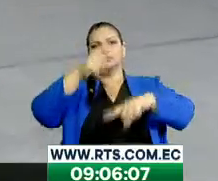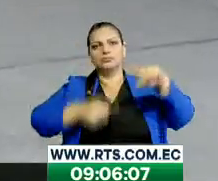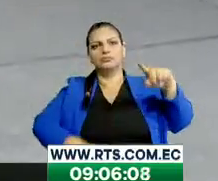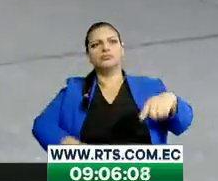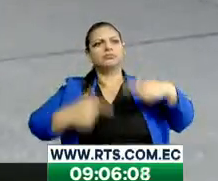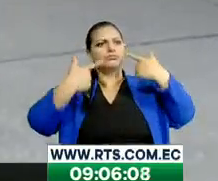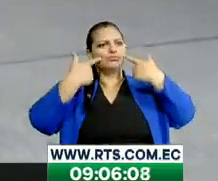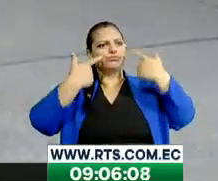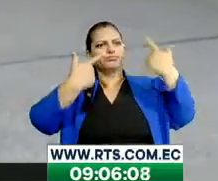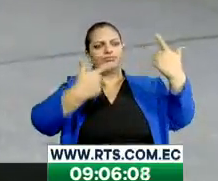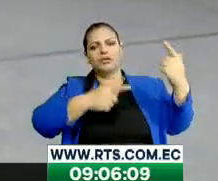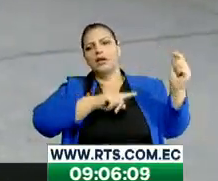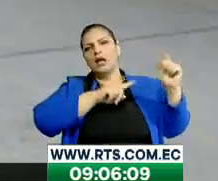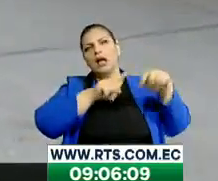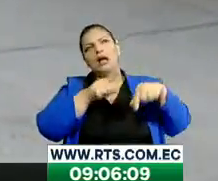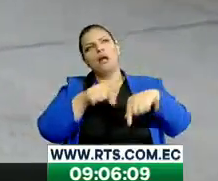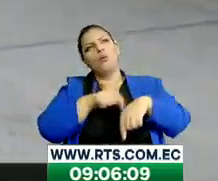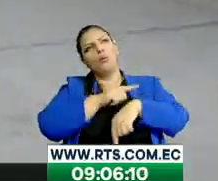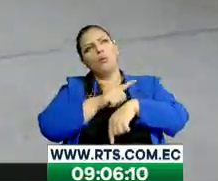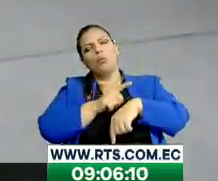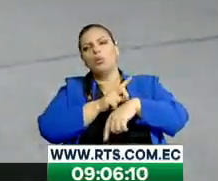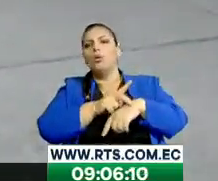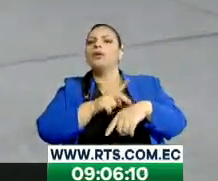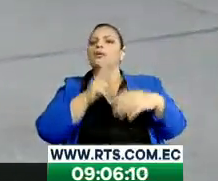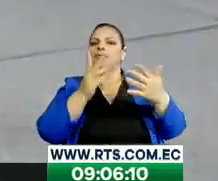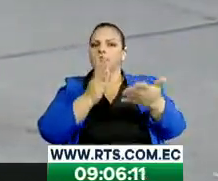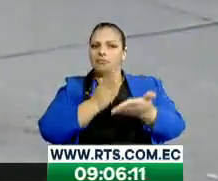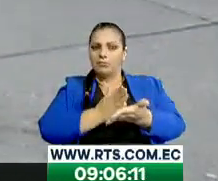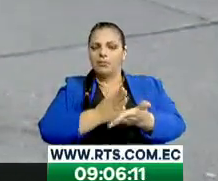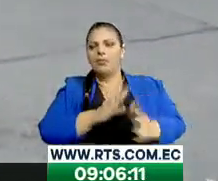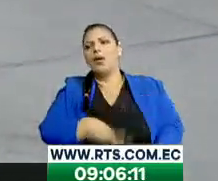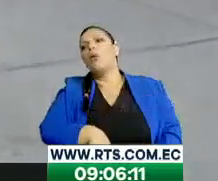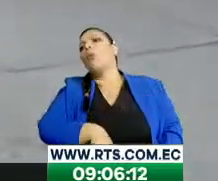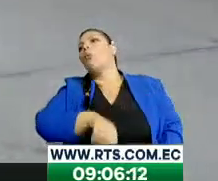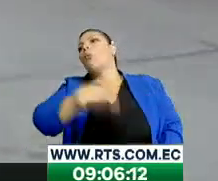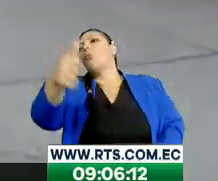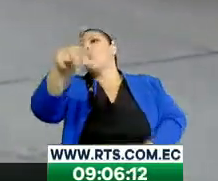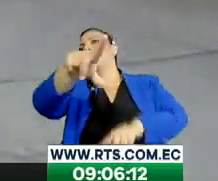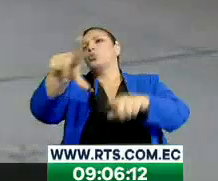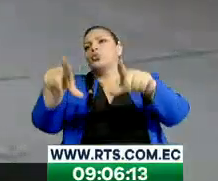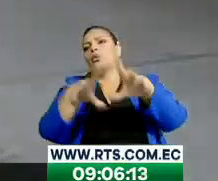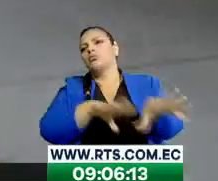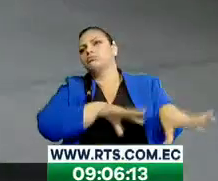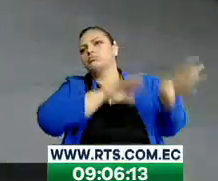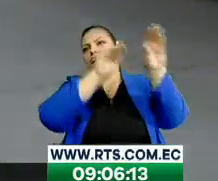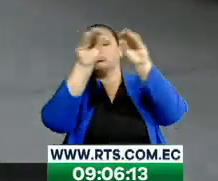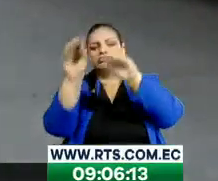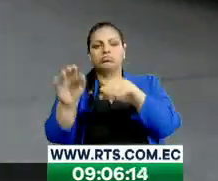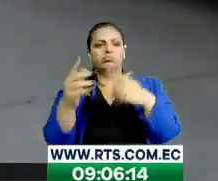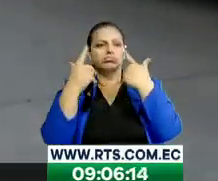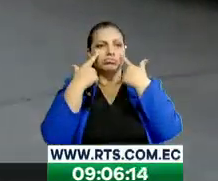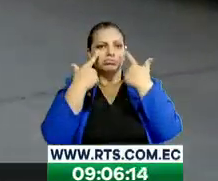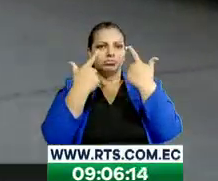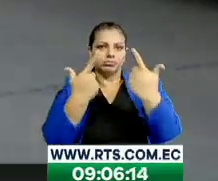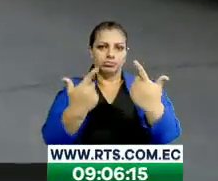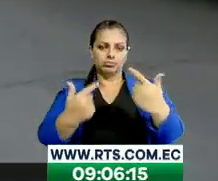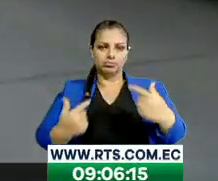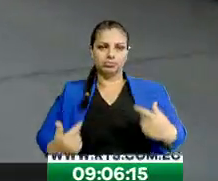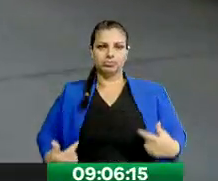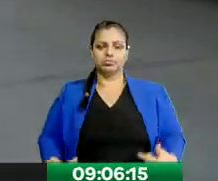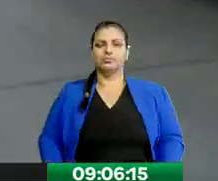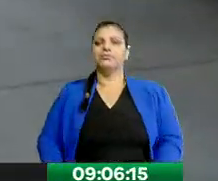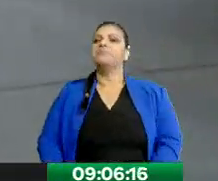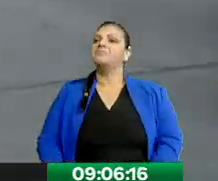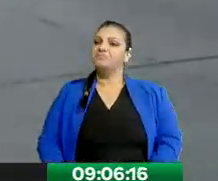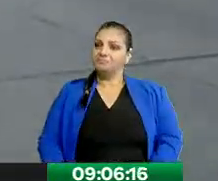otros sectores de la ciudad con el fin también de dar seguridad a todo el sector del distrito 9 de octubre. Miren usted, y hasta esta hora de la